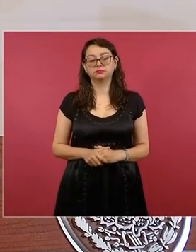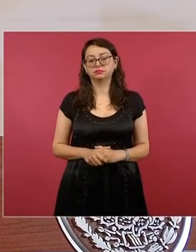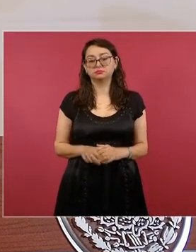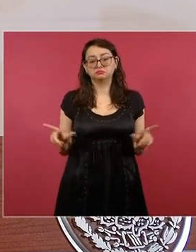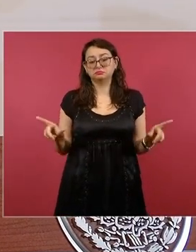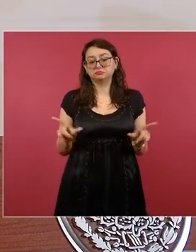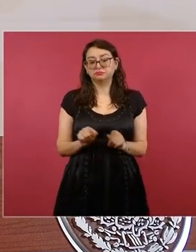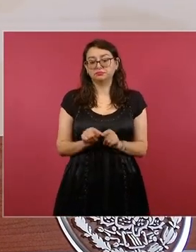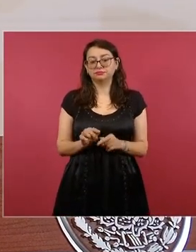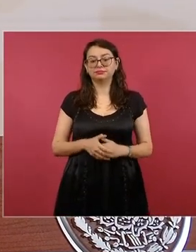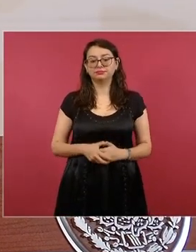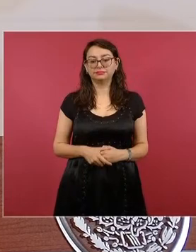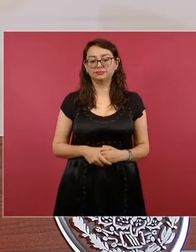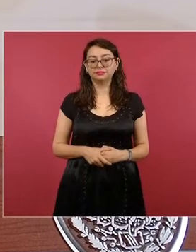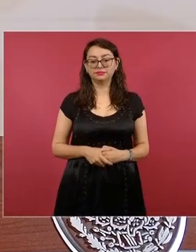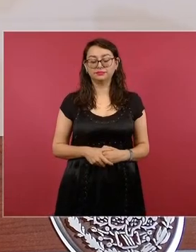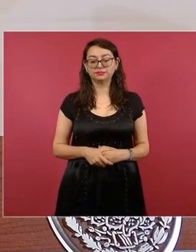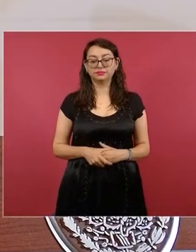y ya,